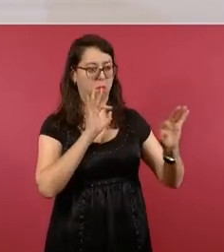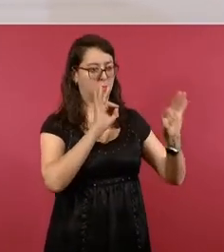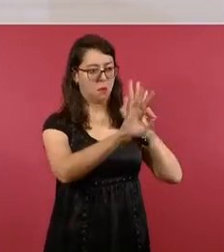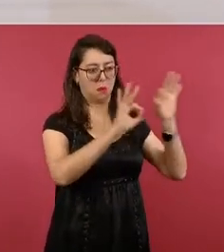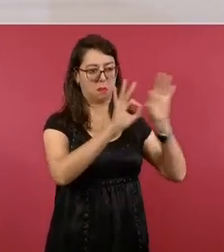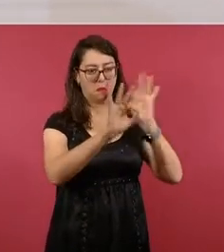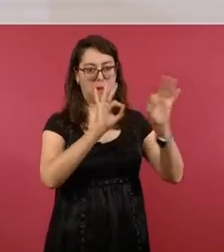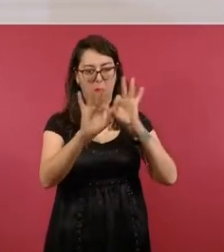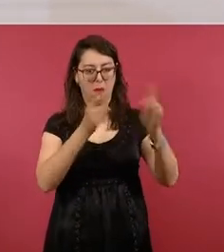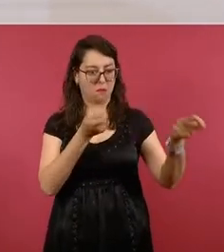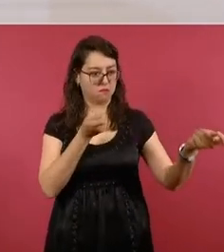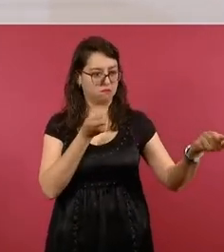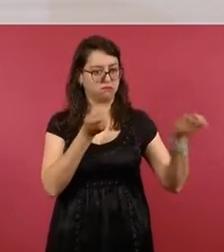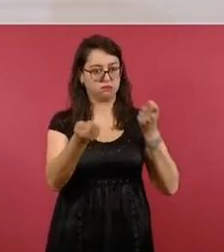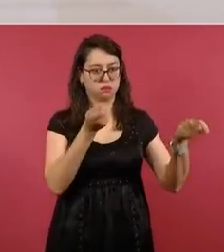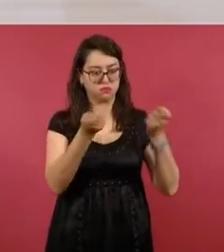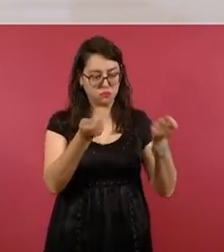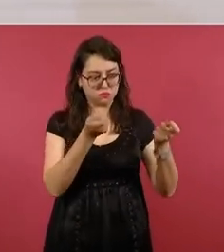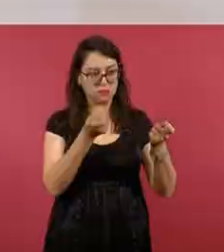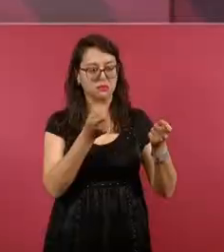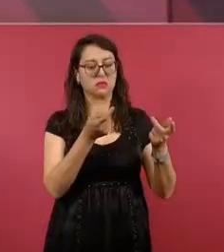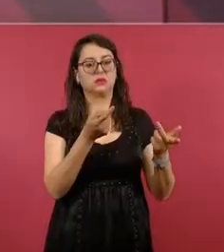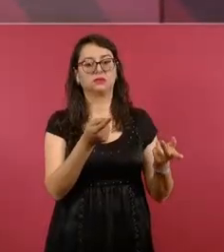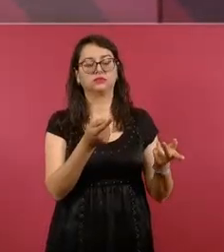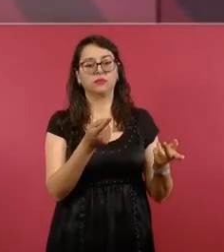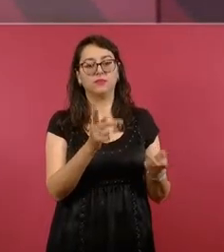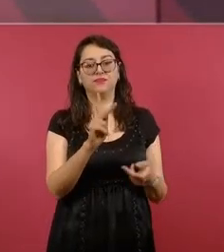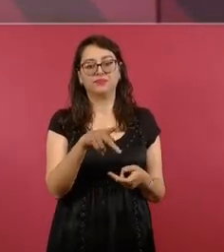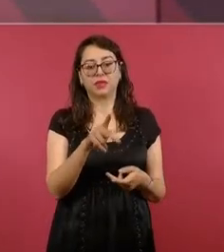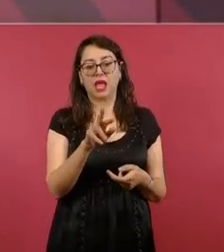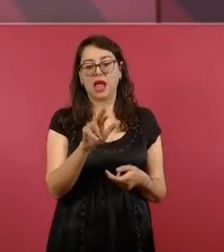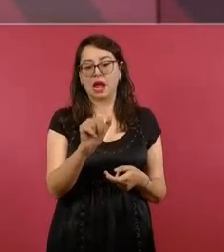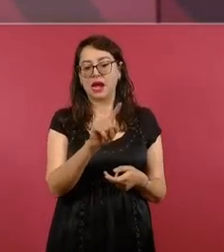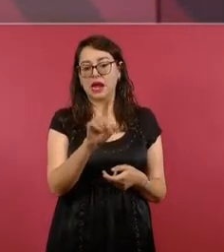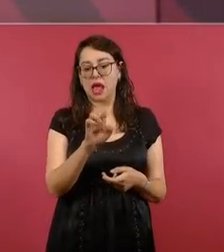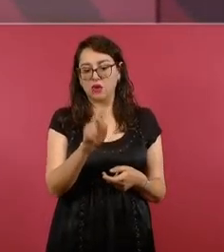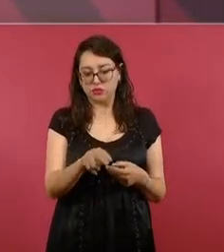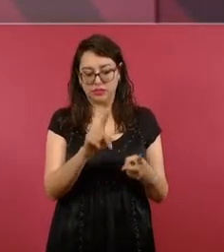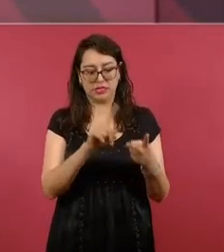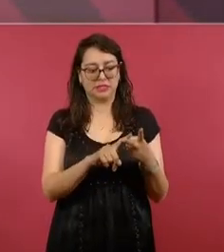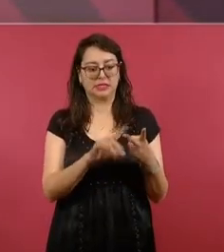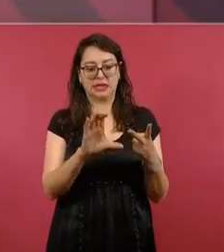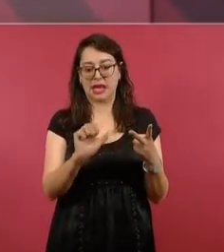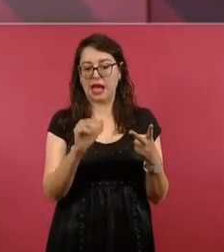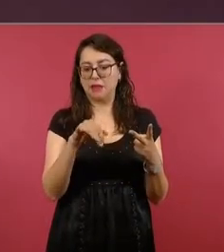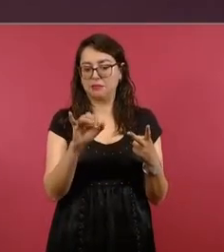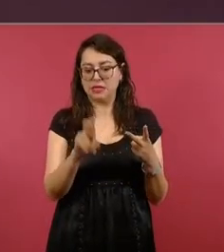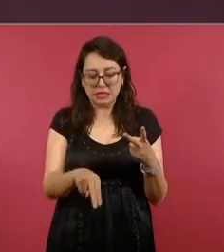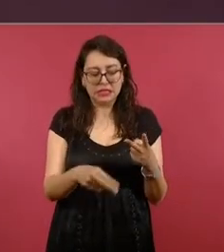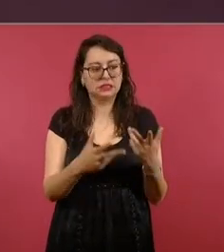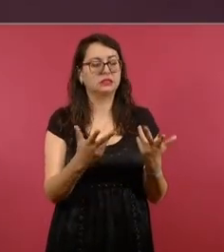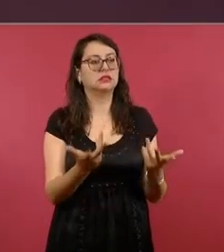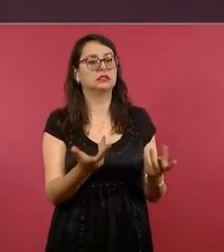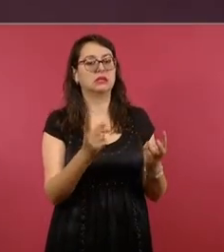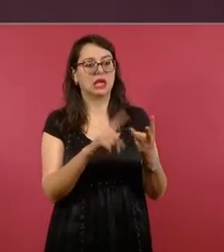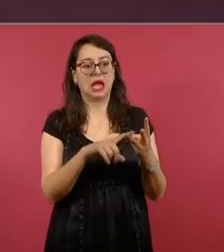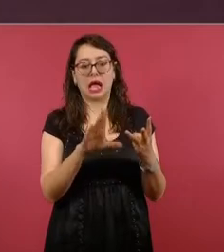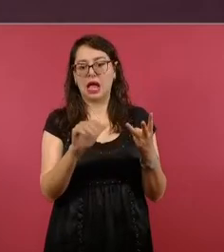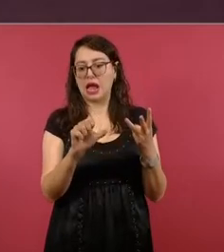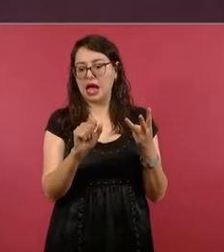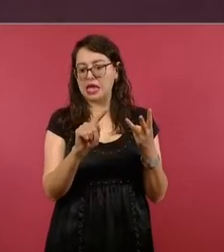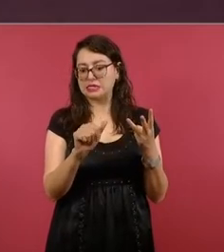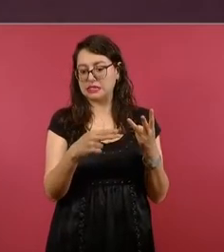ideológico de Krause, de Aguilar Camín, de